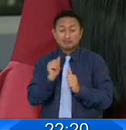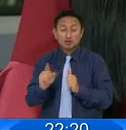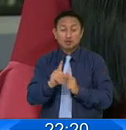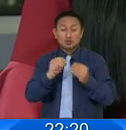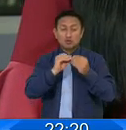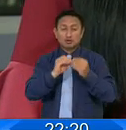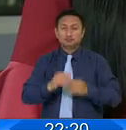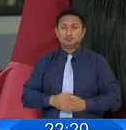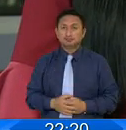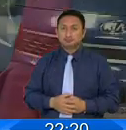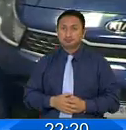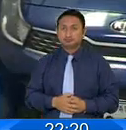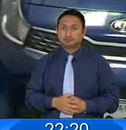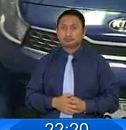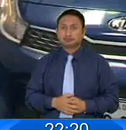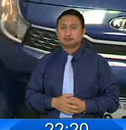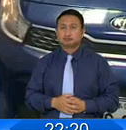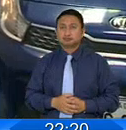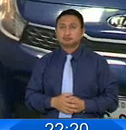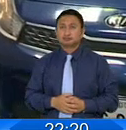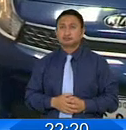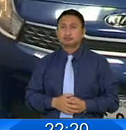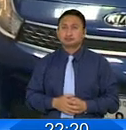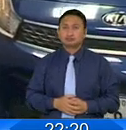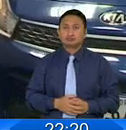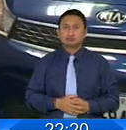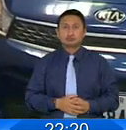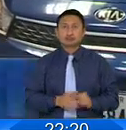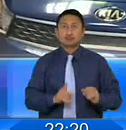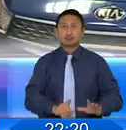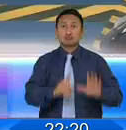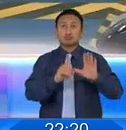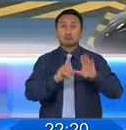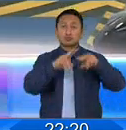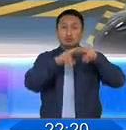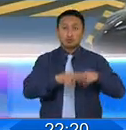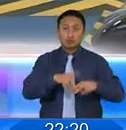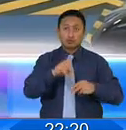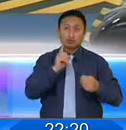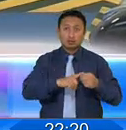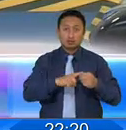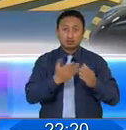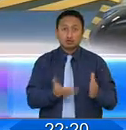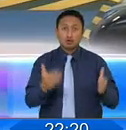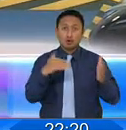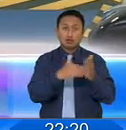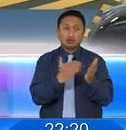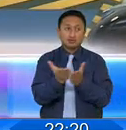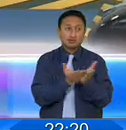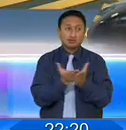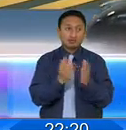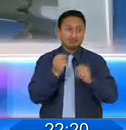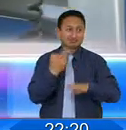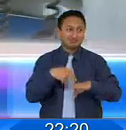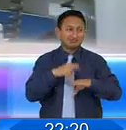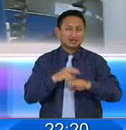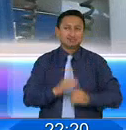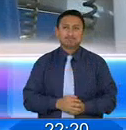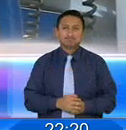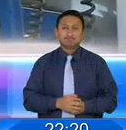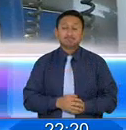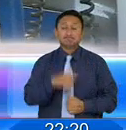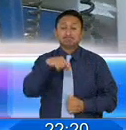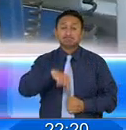calendarización. Los 6 centros de revisión vehicular de Quito vuelven a brindar su servicio con normalidad. De acuerdo